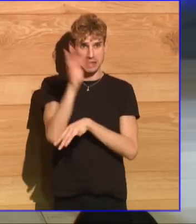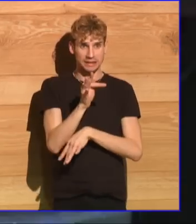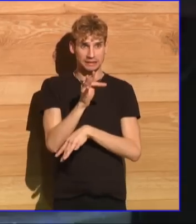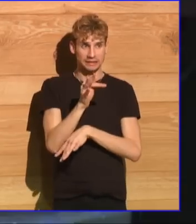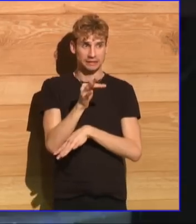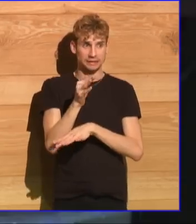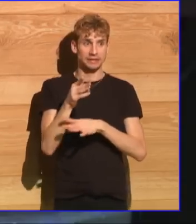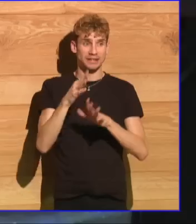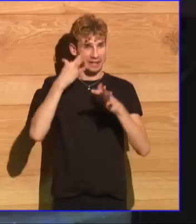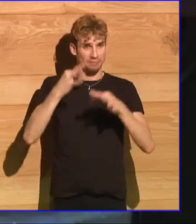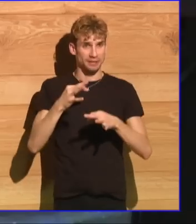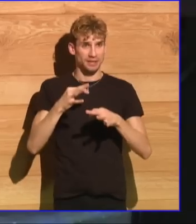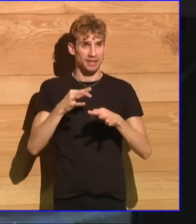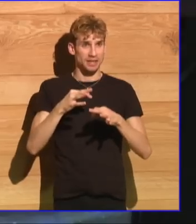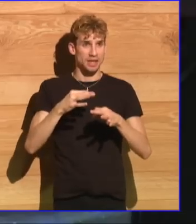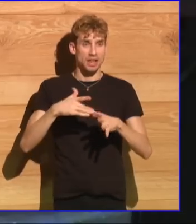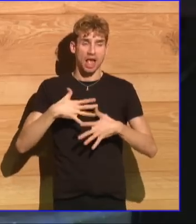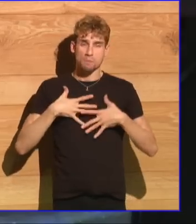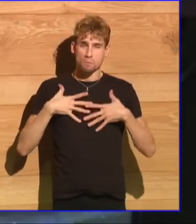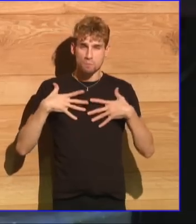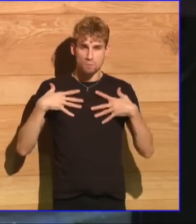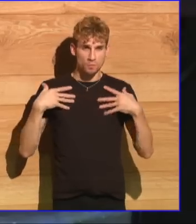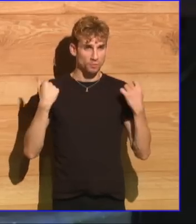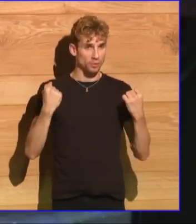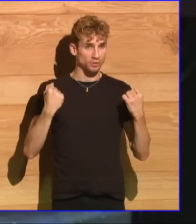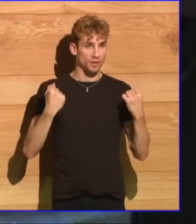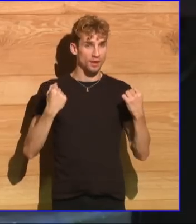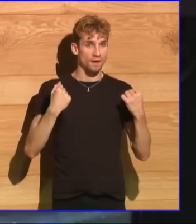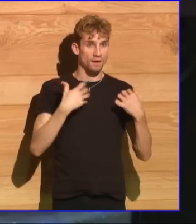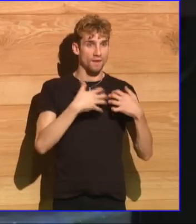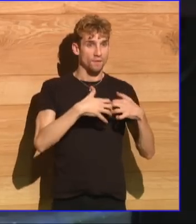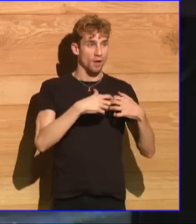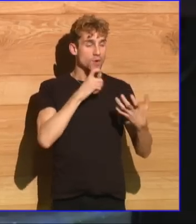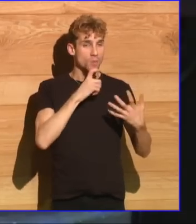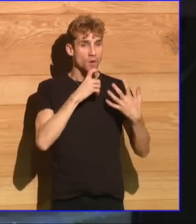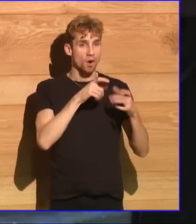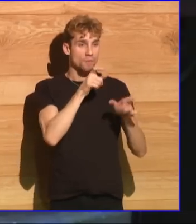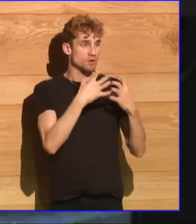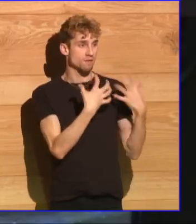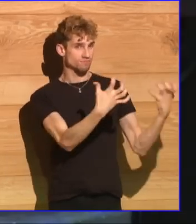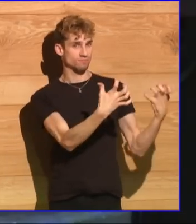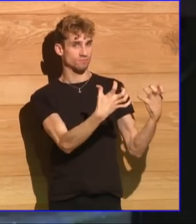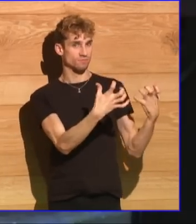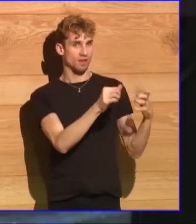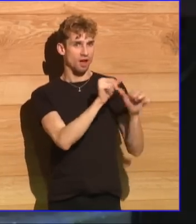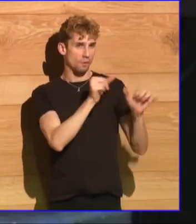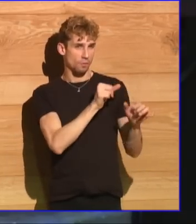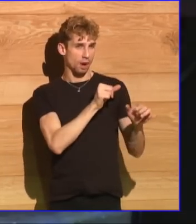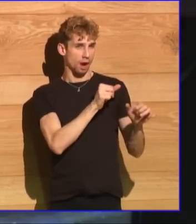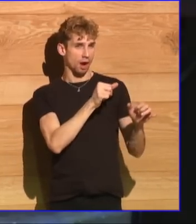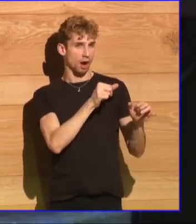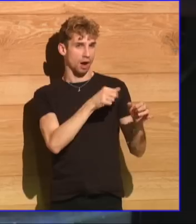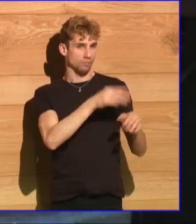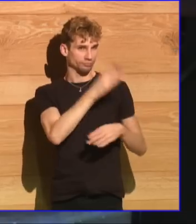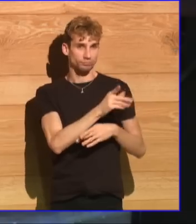que en lo puramente emocionante no funciona con el gran público de una forma tan decidida. Con Javi sí, por las razones que